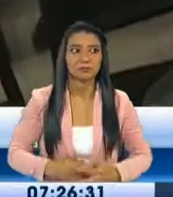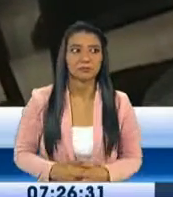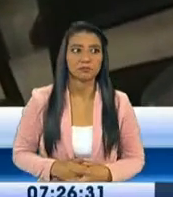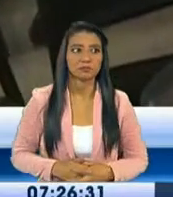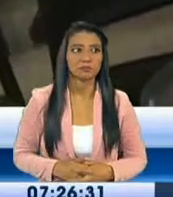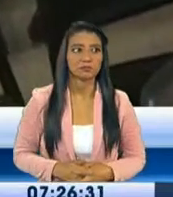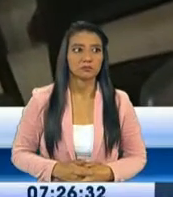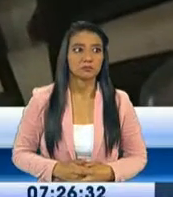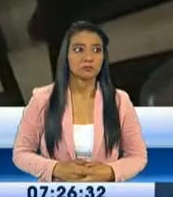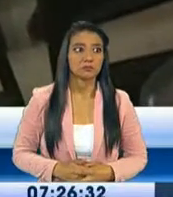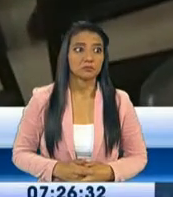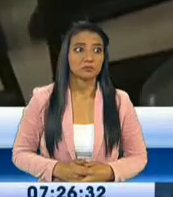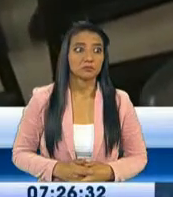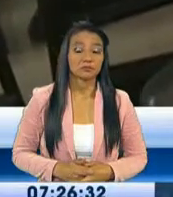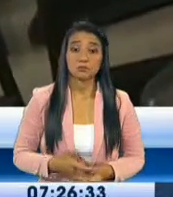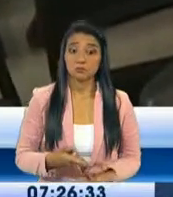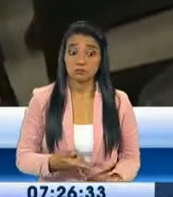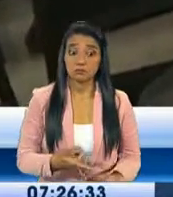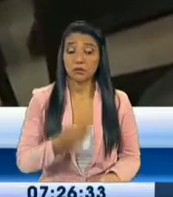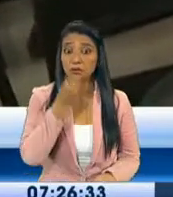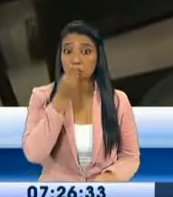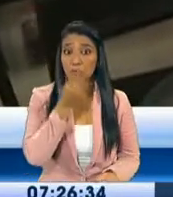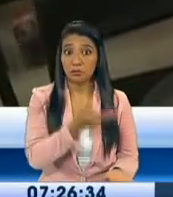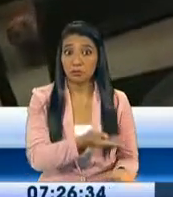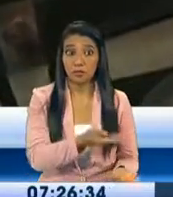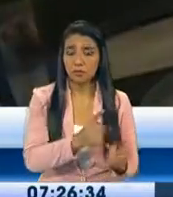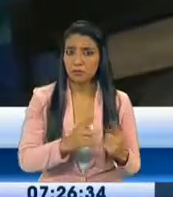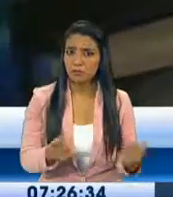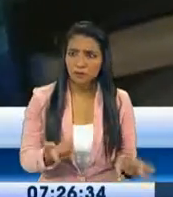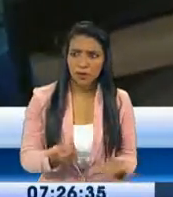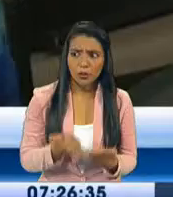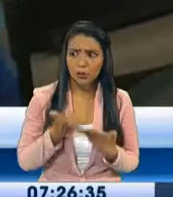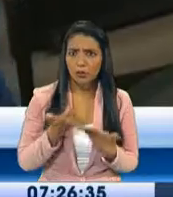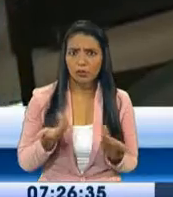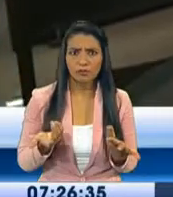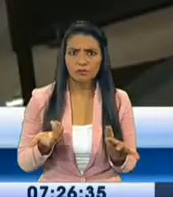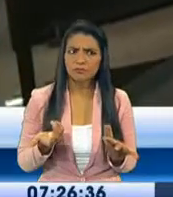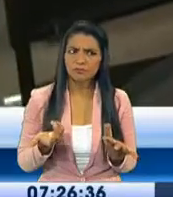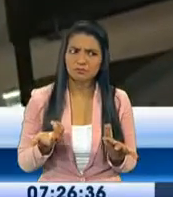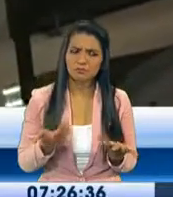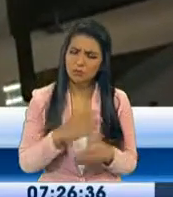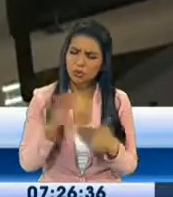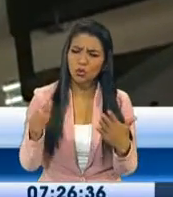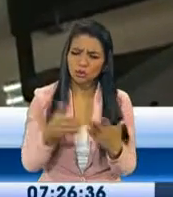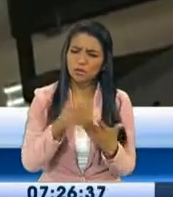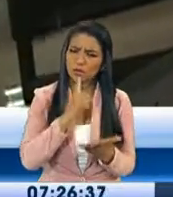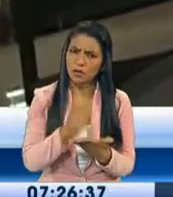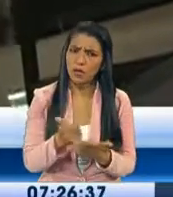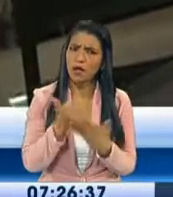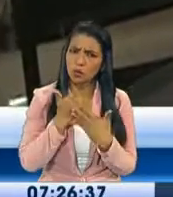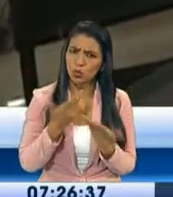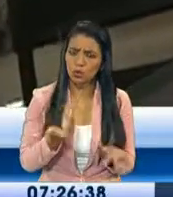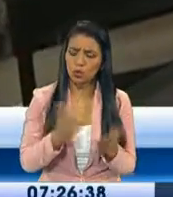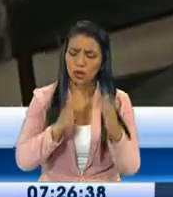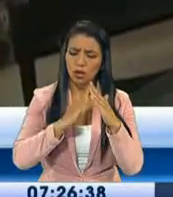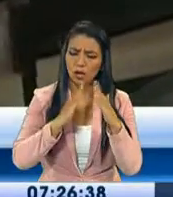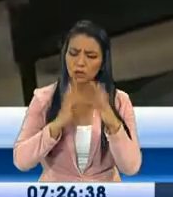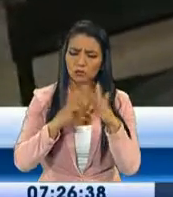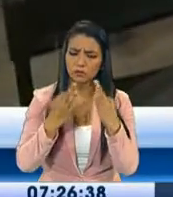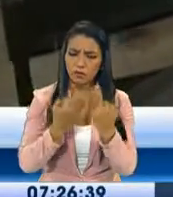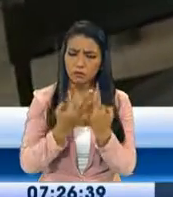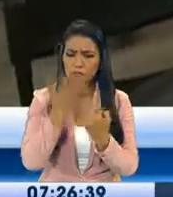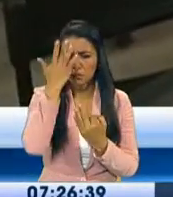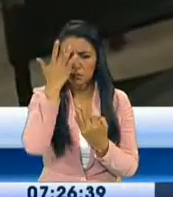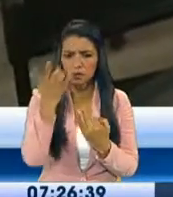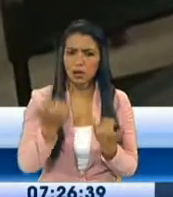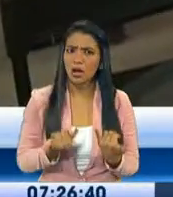es algo de la alimentación, pero no gran cosa. Es algo que nos sirve a todos en los hogares, debido a que ahora